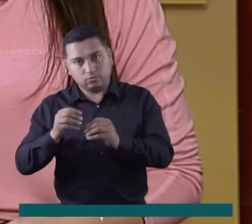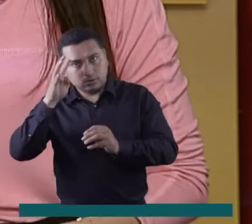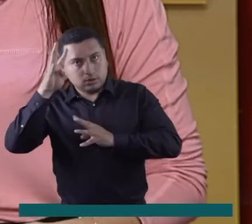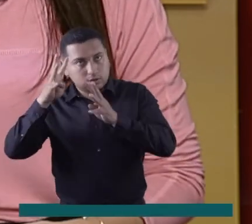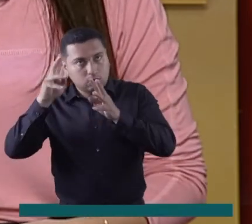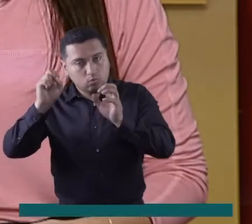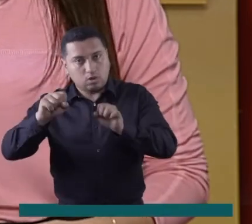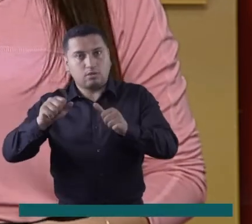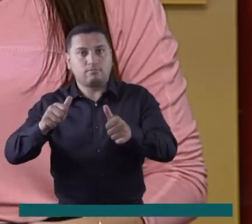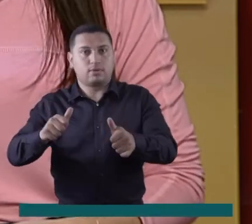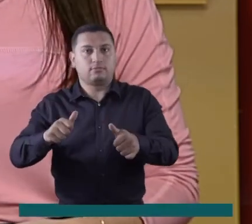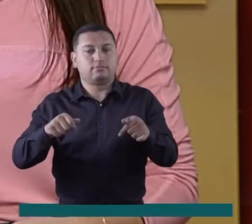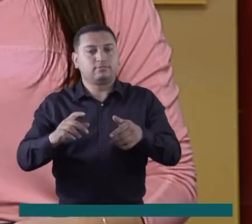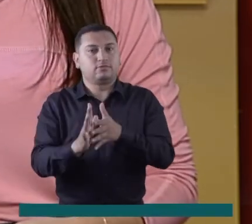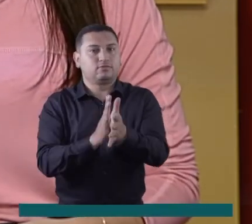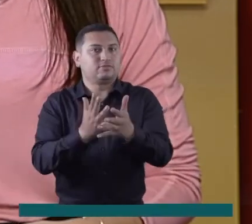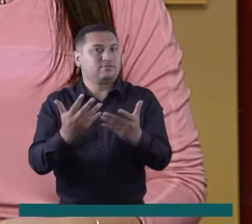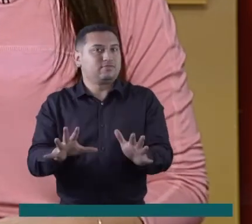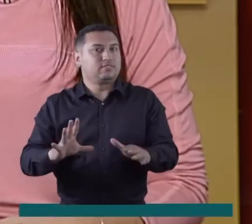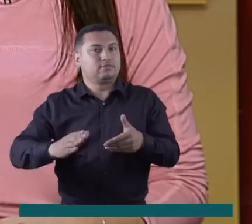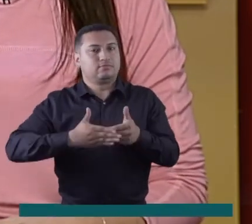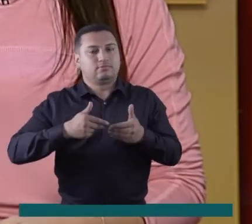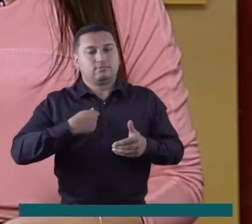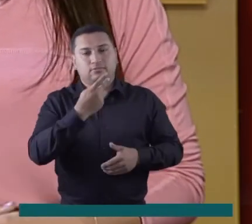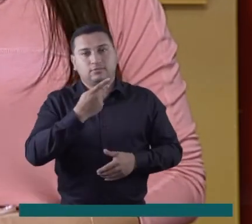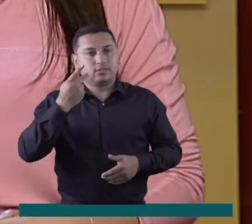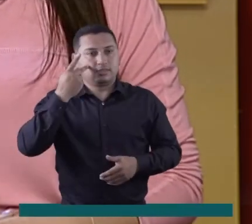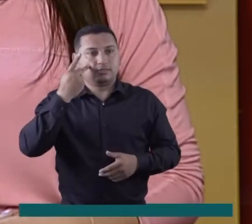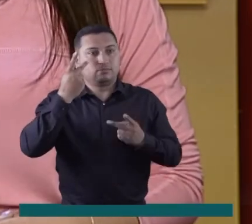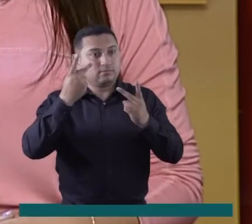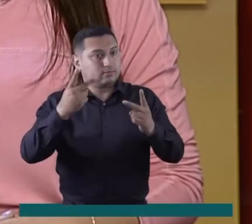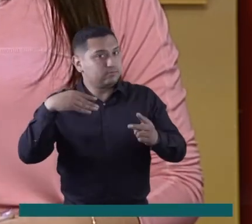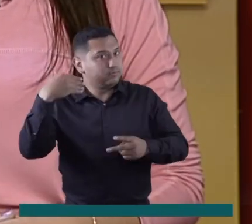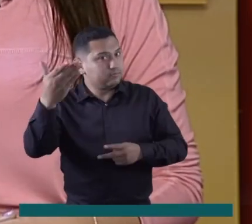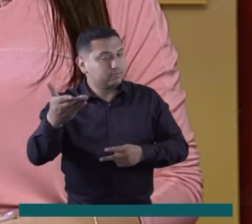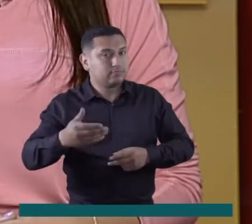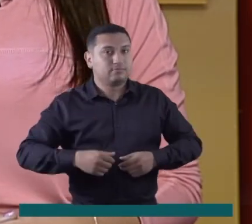creativa y efectiva. Hasta aquí esta información. Se despide Karen Suárez y nos vemos a la próxima.